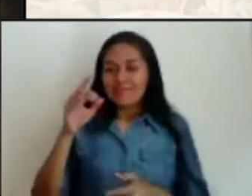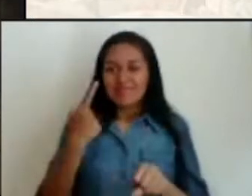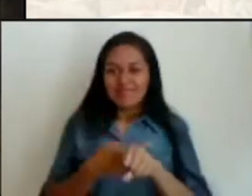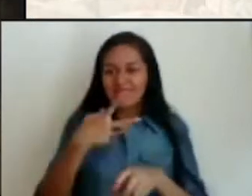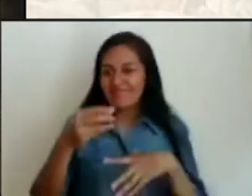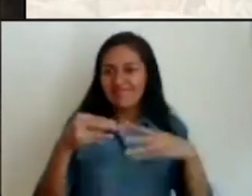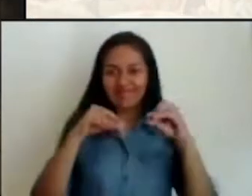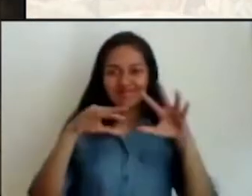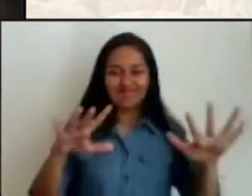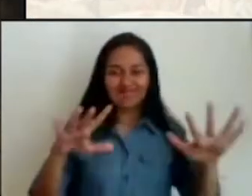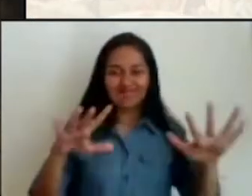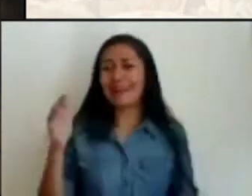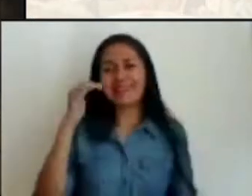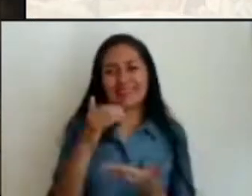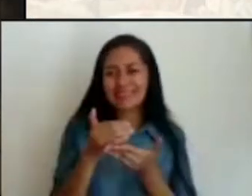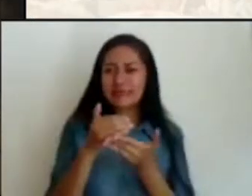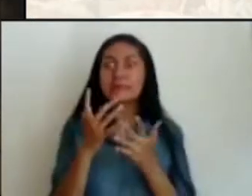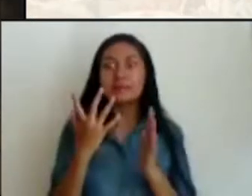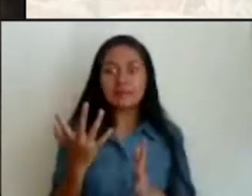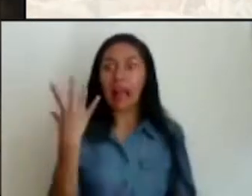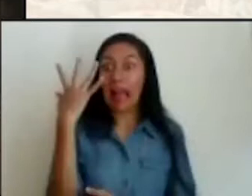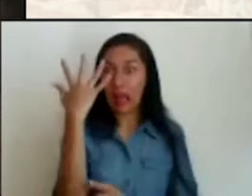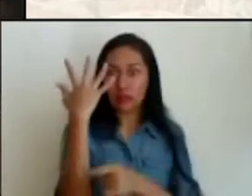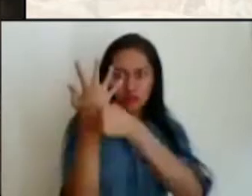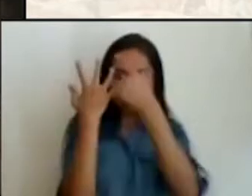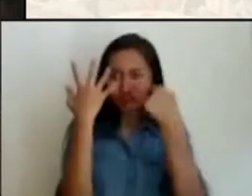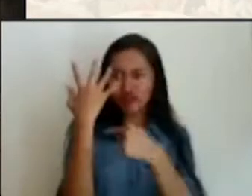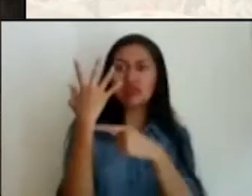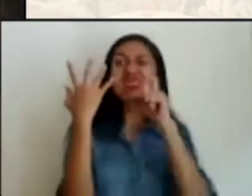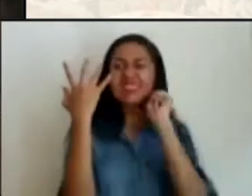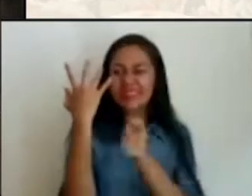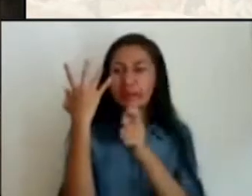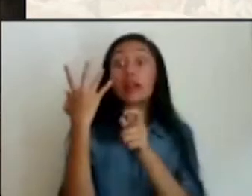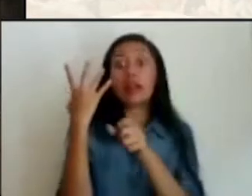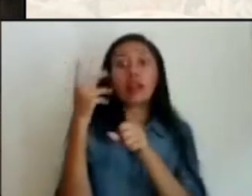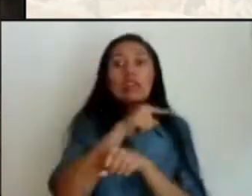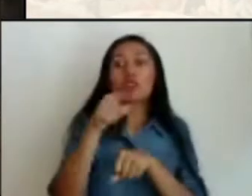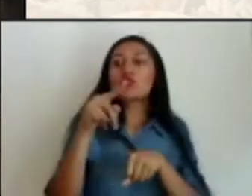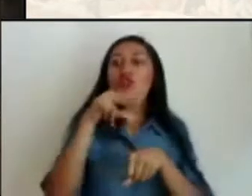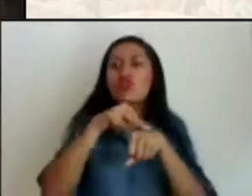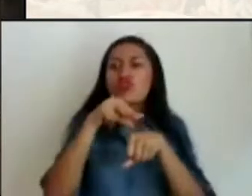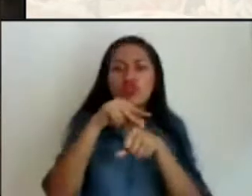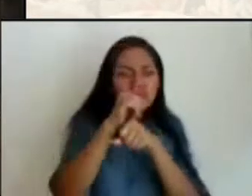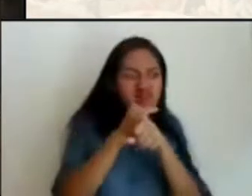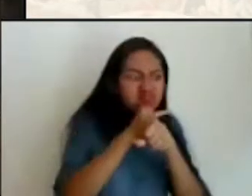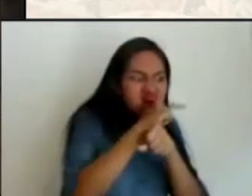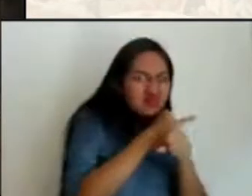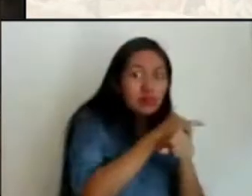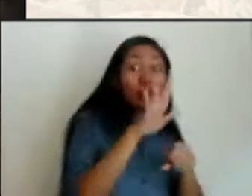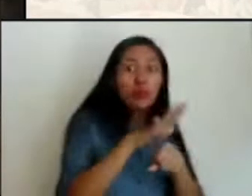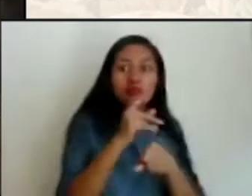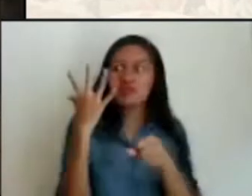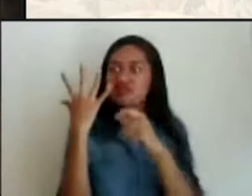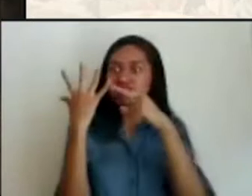El que aparezca el árbol de la mirra tiene un significado médico importante. La mirra era de los grandes productos que se consideraban desde